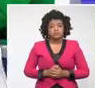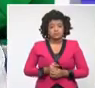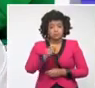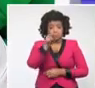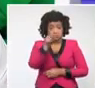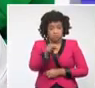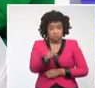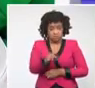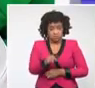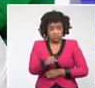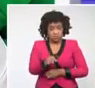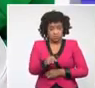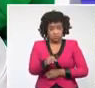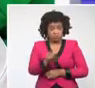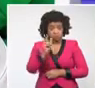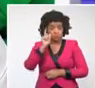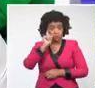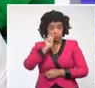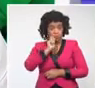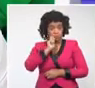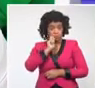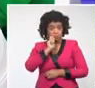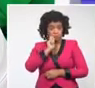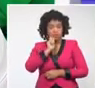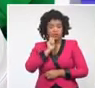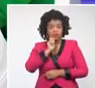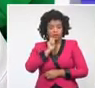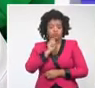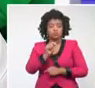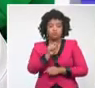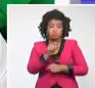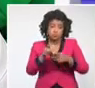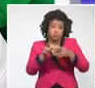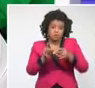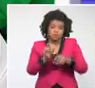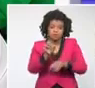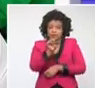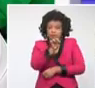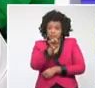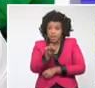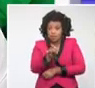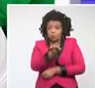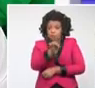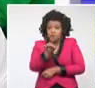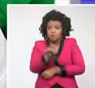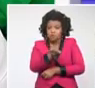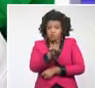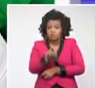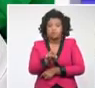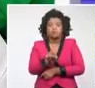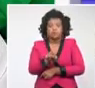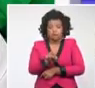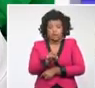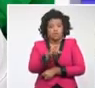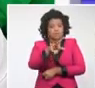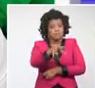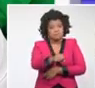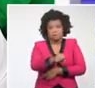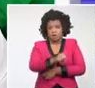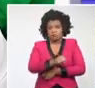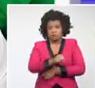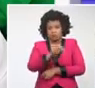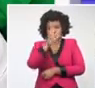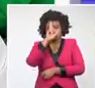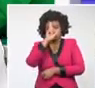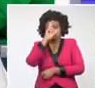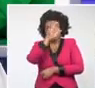paciente se detectó en la pesquisa, se evaluó, se ingresó, se confirmó